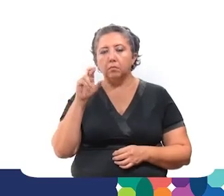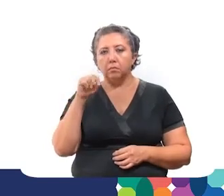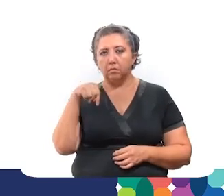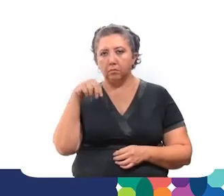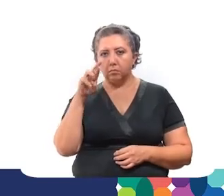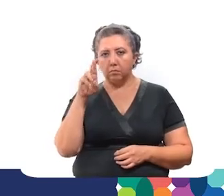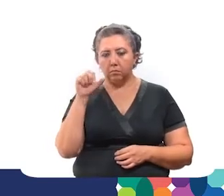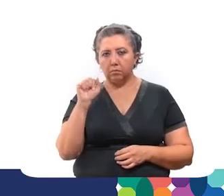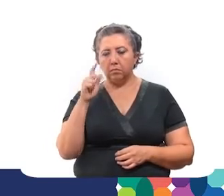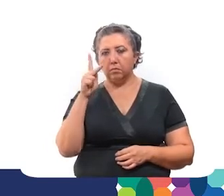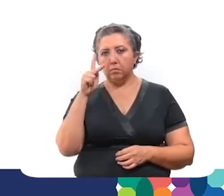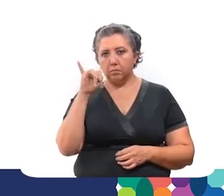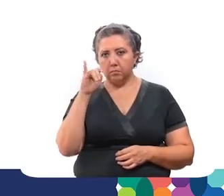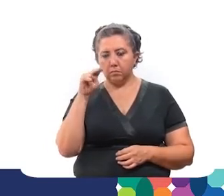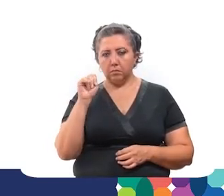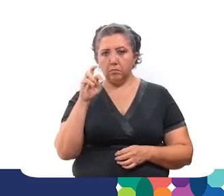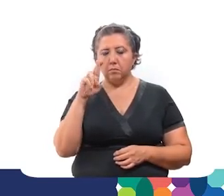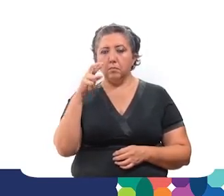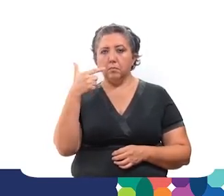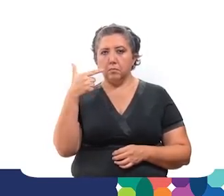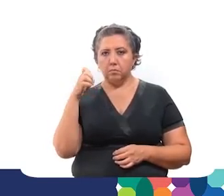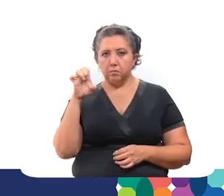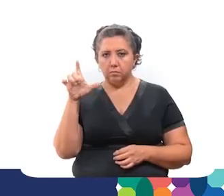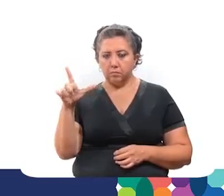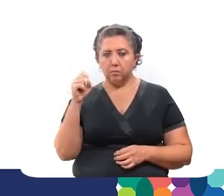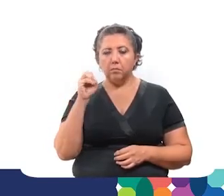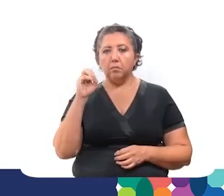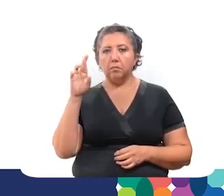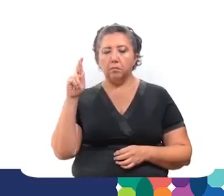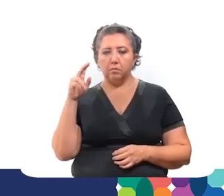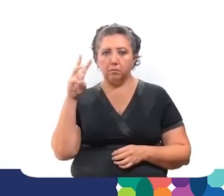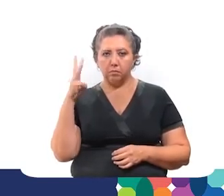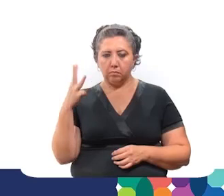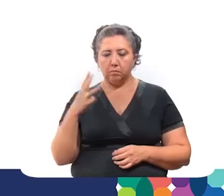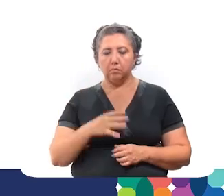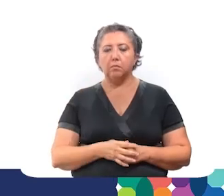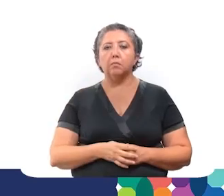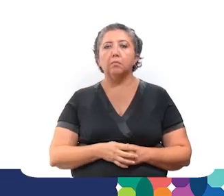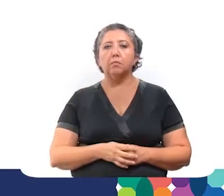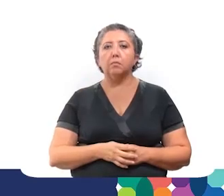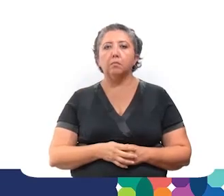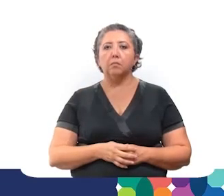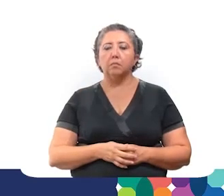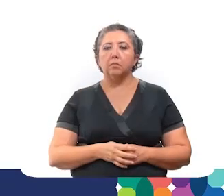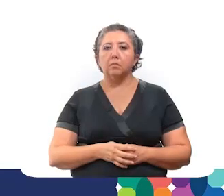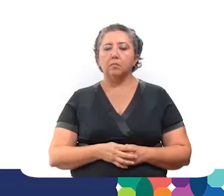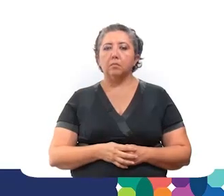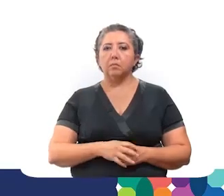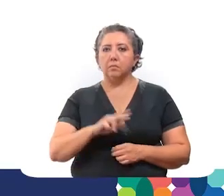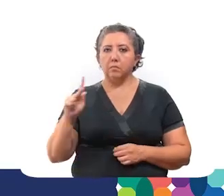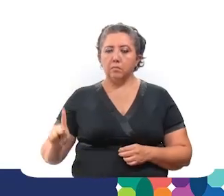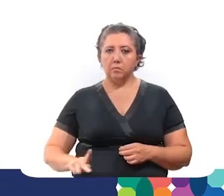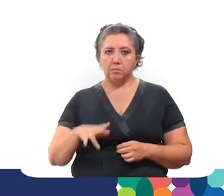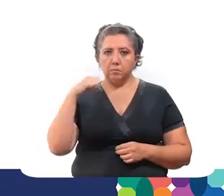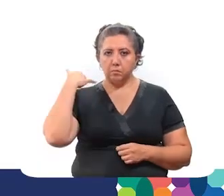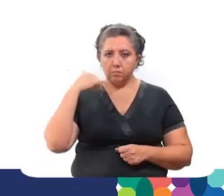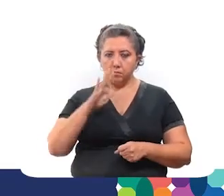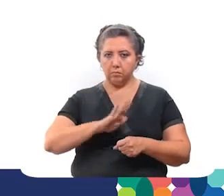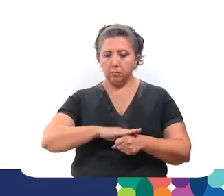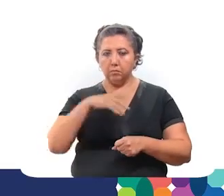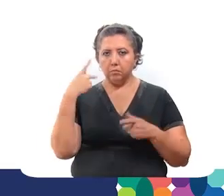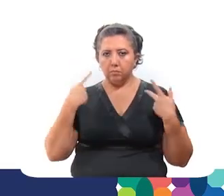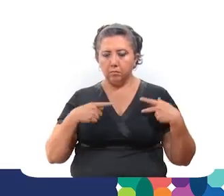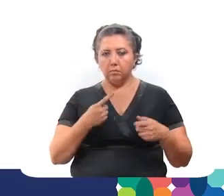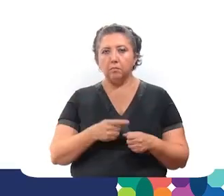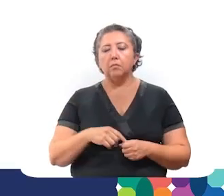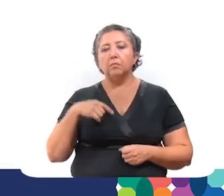Nora Quintana, Pinos del Norte y Vergel 3, Vergel de Oriente con 3 casos. Los municipios de Yucatán con mayor